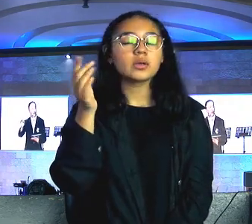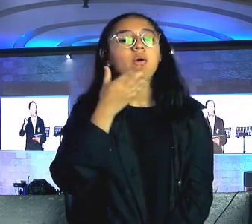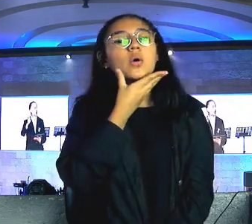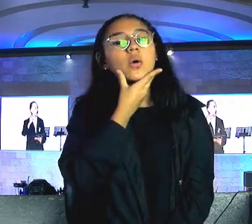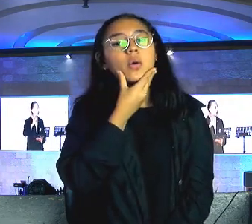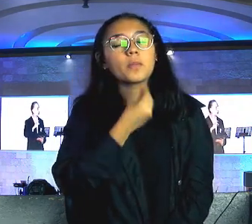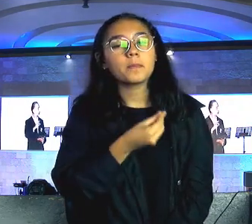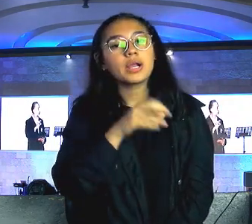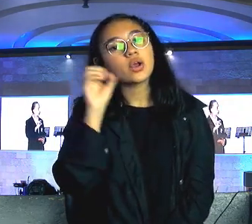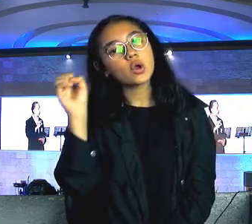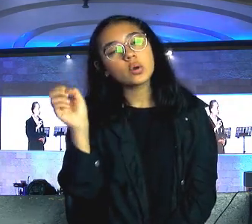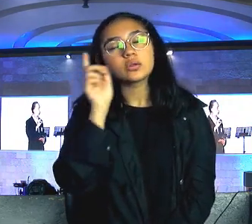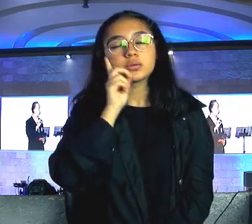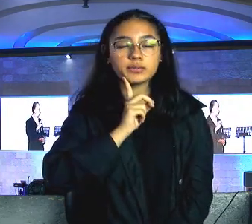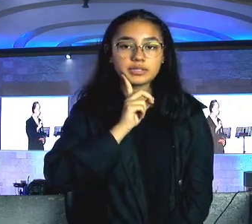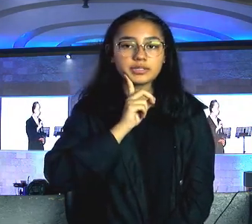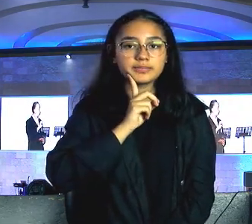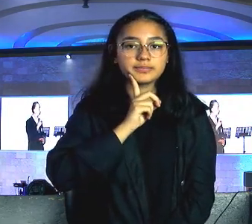una mujer.